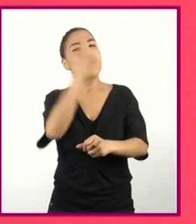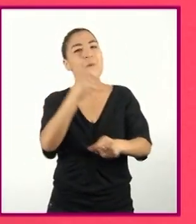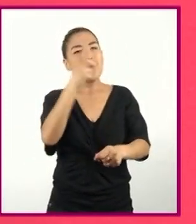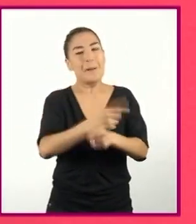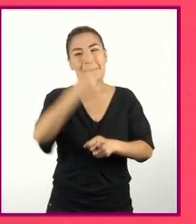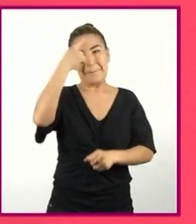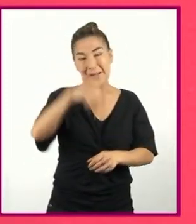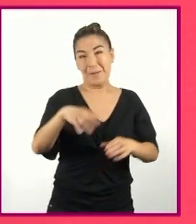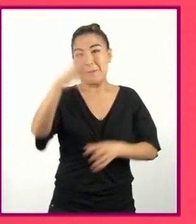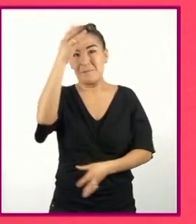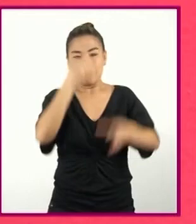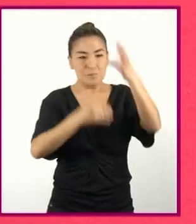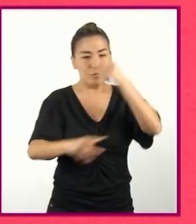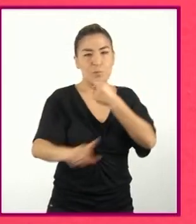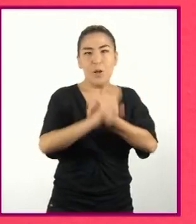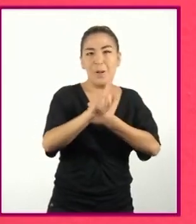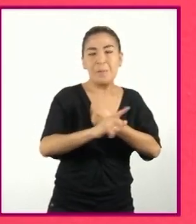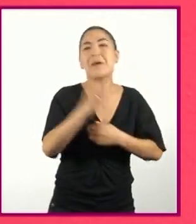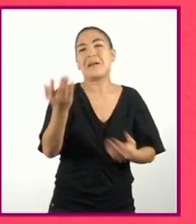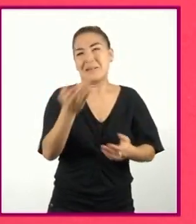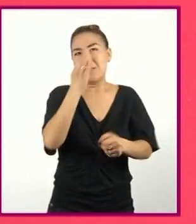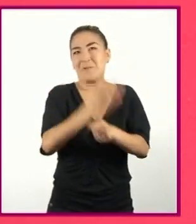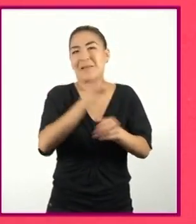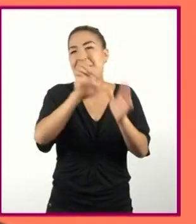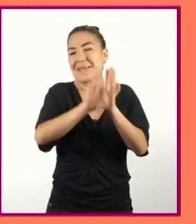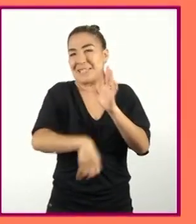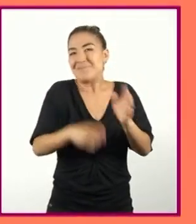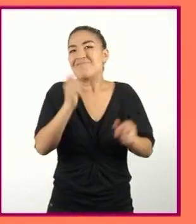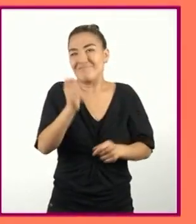problemas o situaciones como la que vivimos ahora.